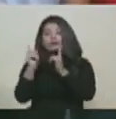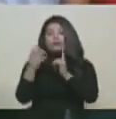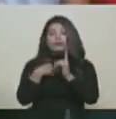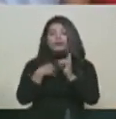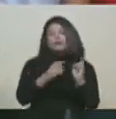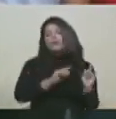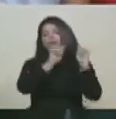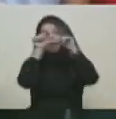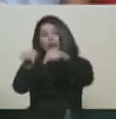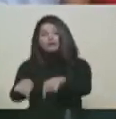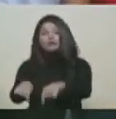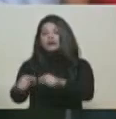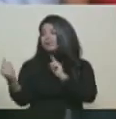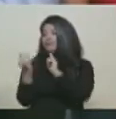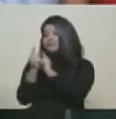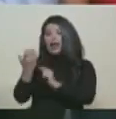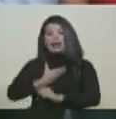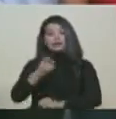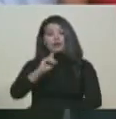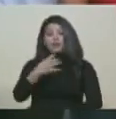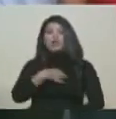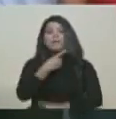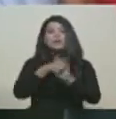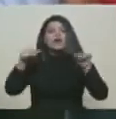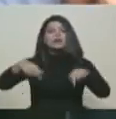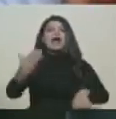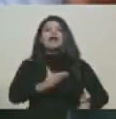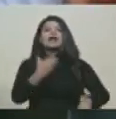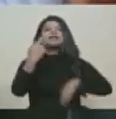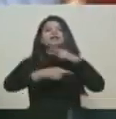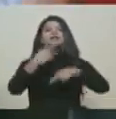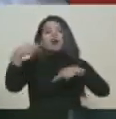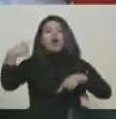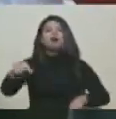Vilma Mora con el alcalde, pero tenemos un alcalde revolucionario.